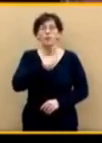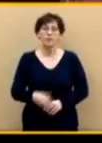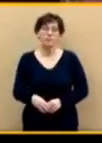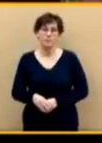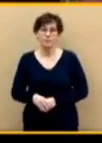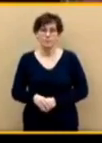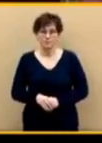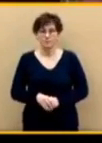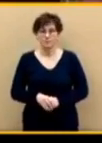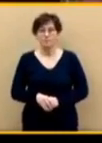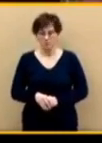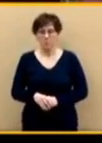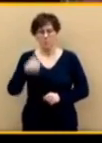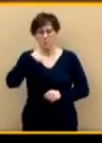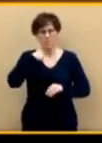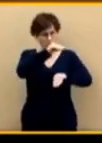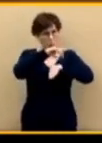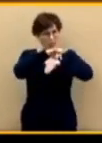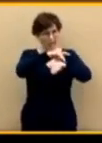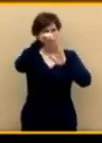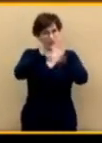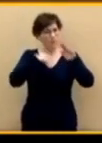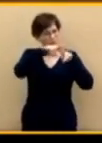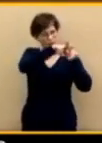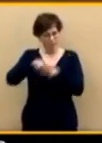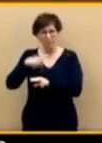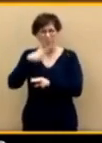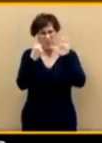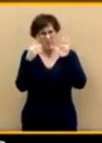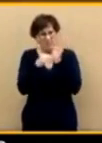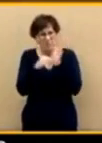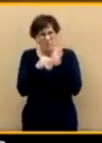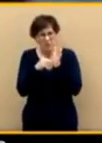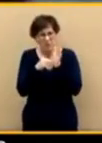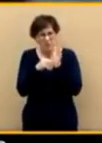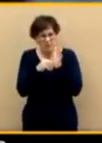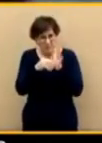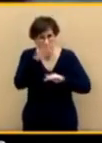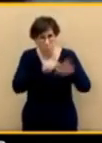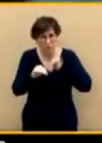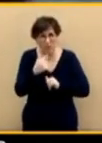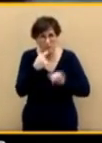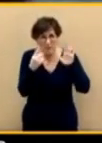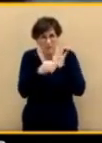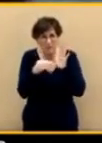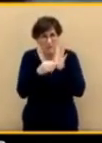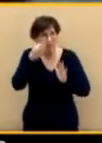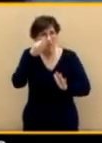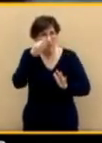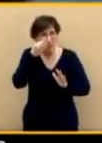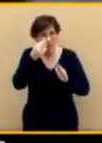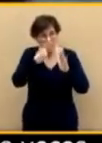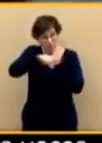Sí, señor Cabelgo, he revisado su agenda. 6 veces, dice. ¿Cuántas veces dice que lo convocó? 6. ¿Sabe cuántas veces aparece?